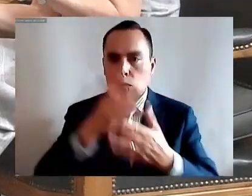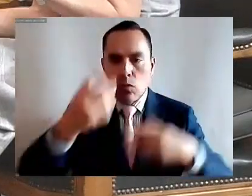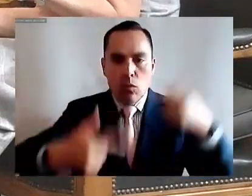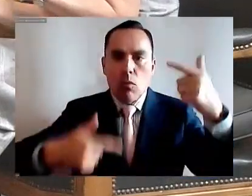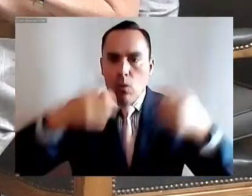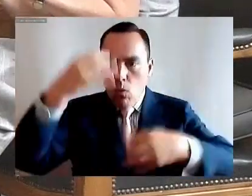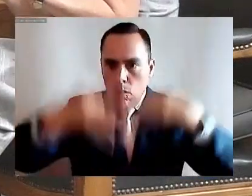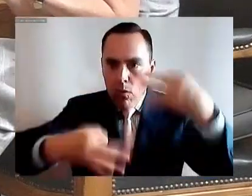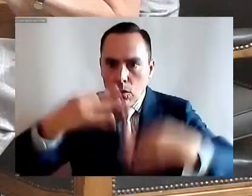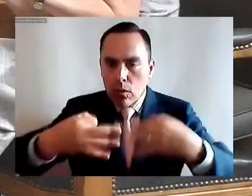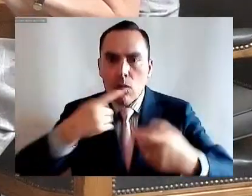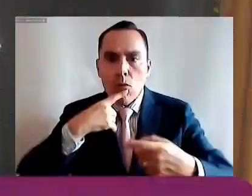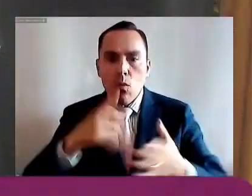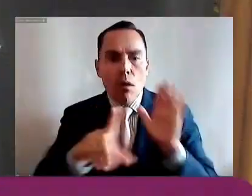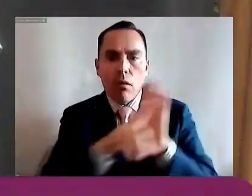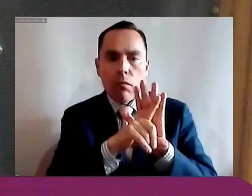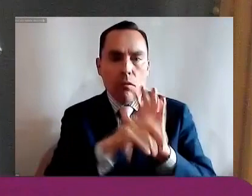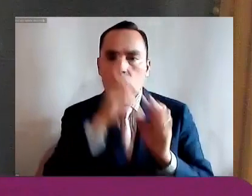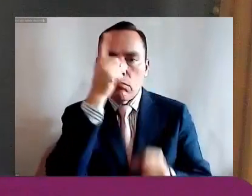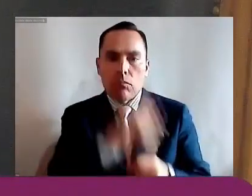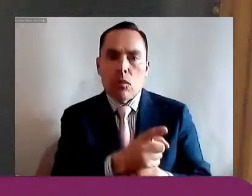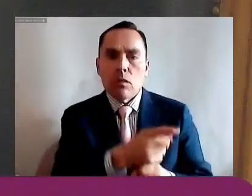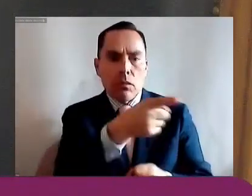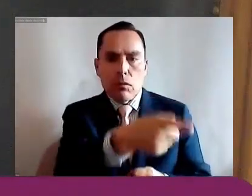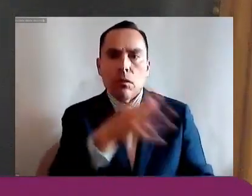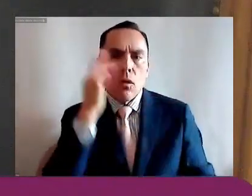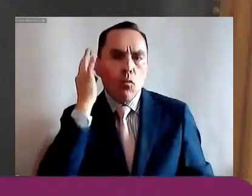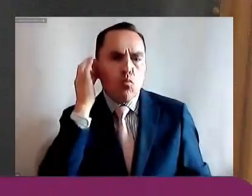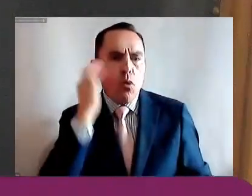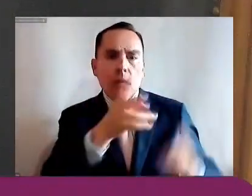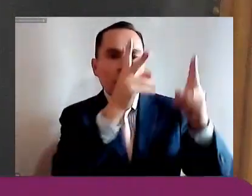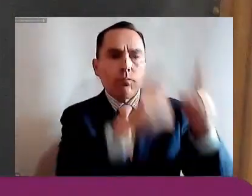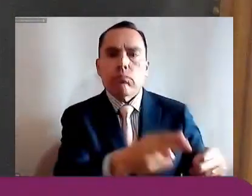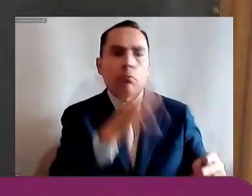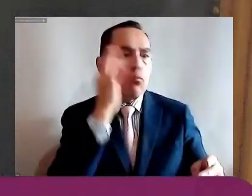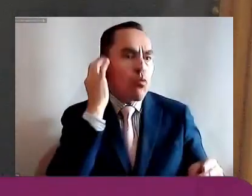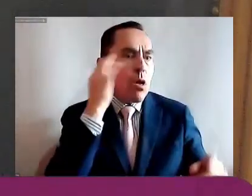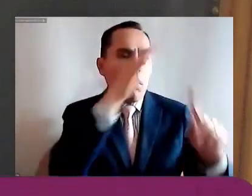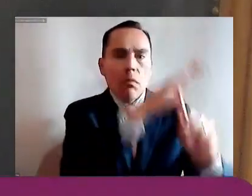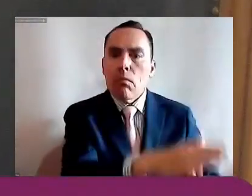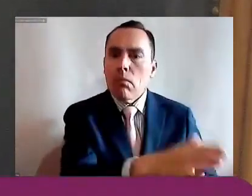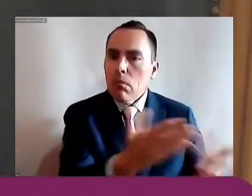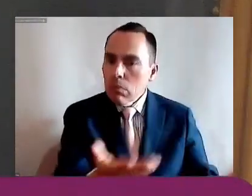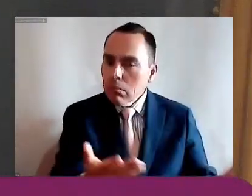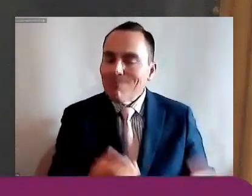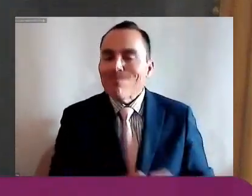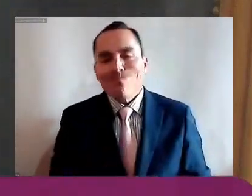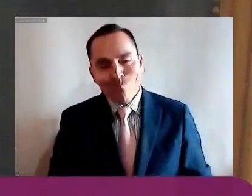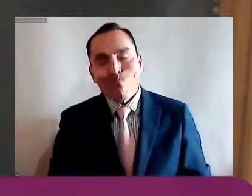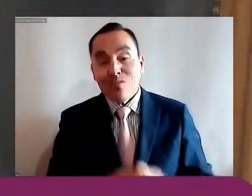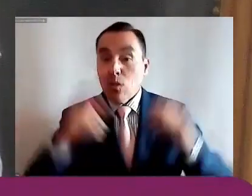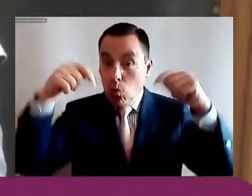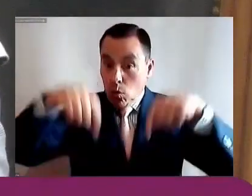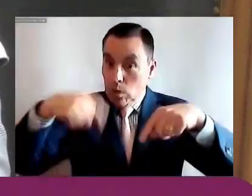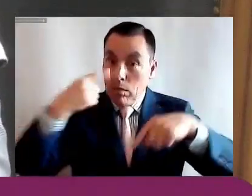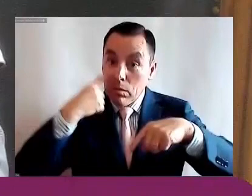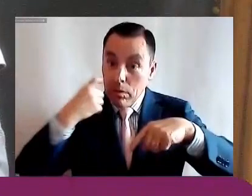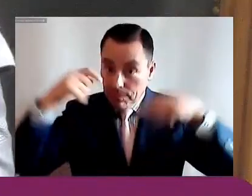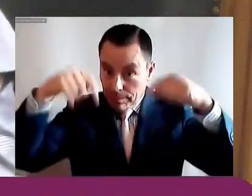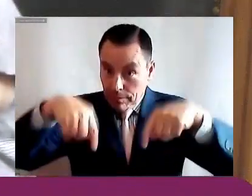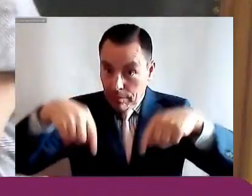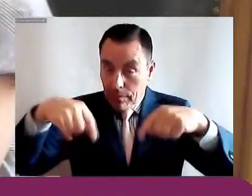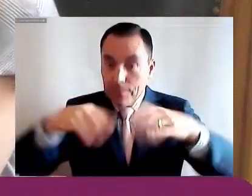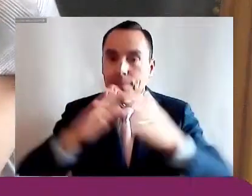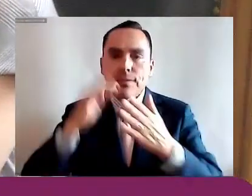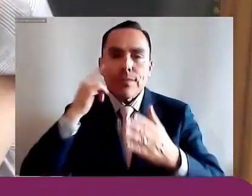que efectivamente han implicado restricción de derechos para las mujeres. Por eso también este día en que conmemoramos el